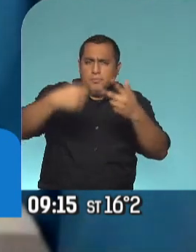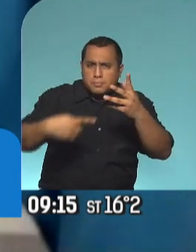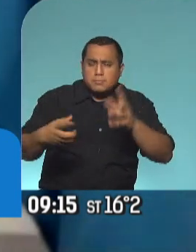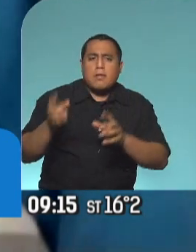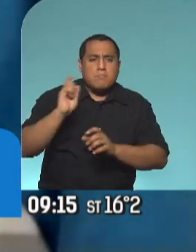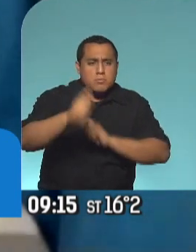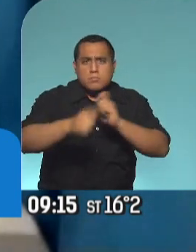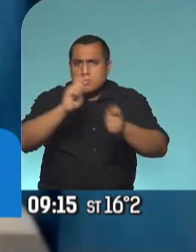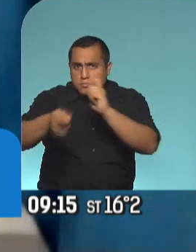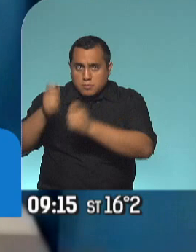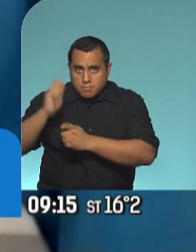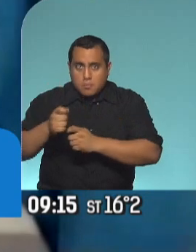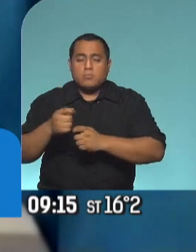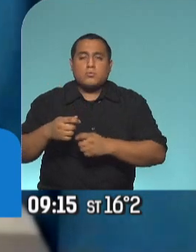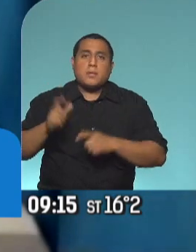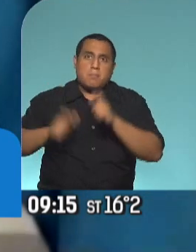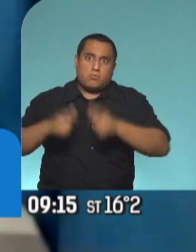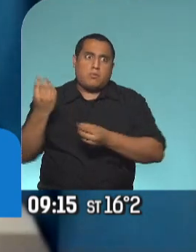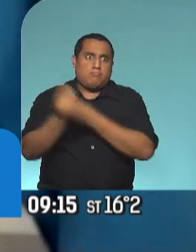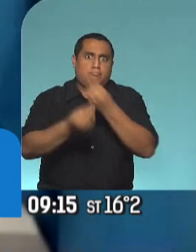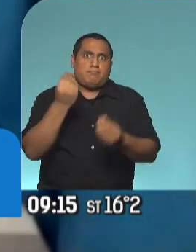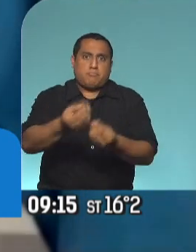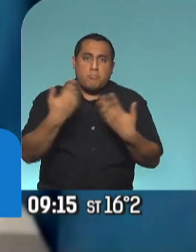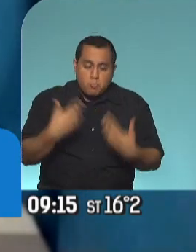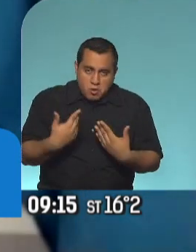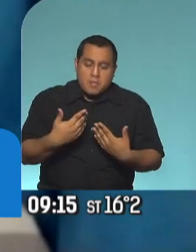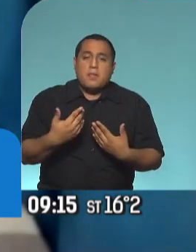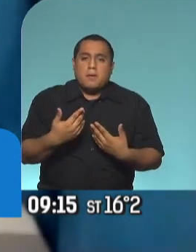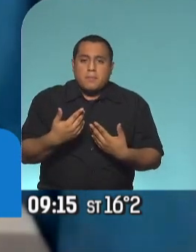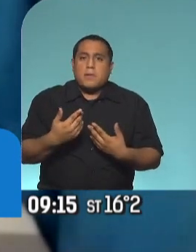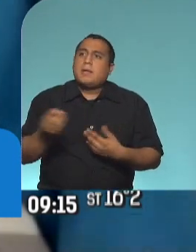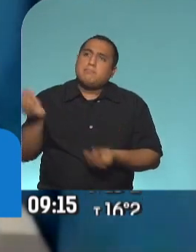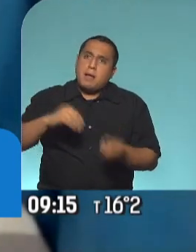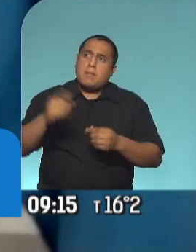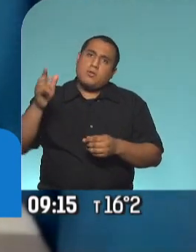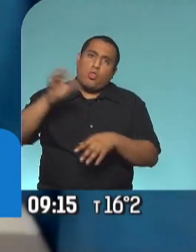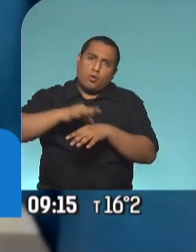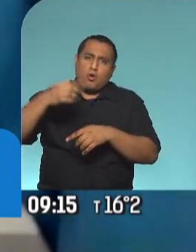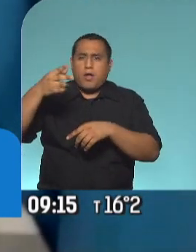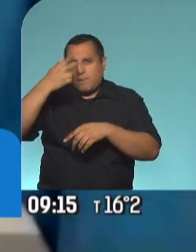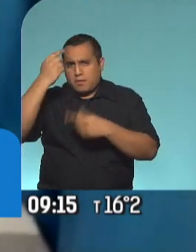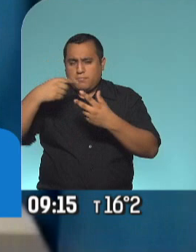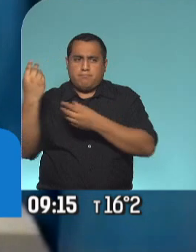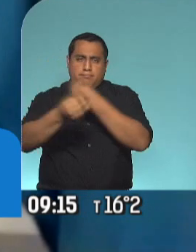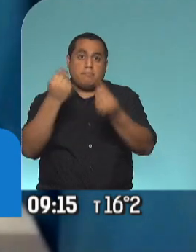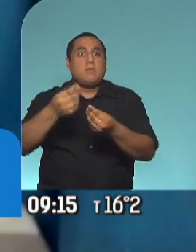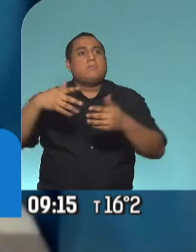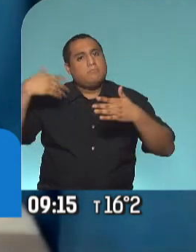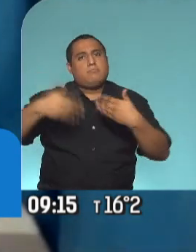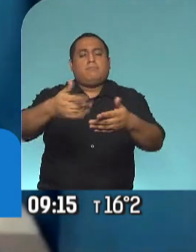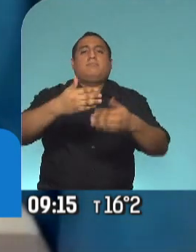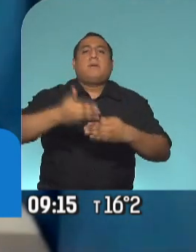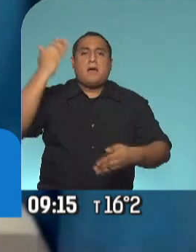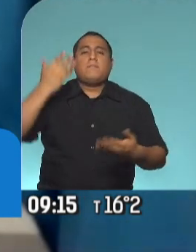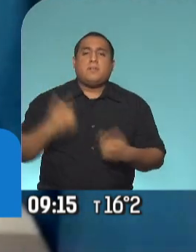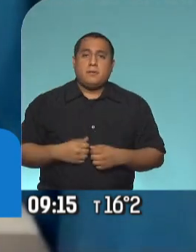el poder poner recursos humanos, el poder incorporar recursos humanos, pudimos ponerlo en marcha y decidimos